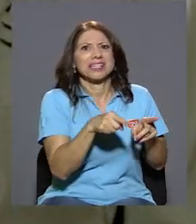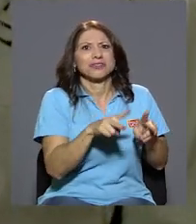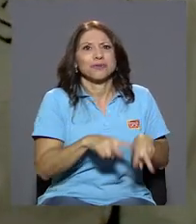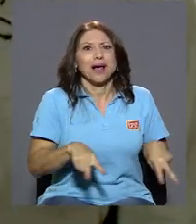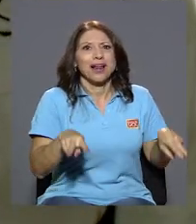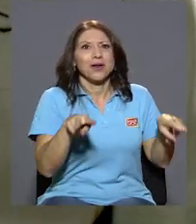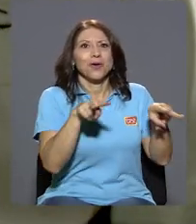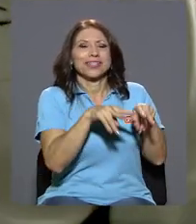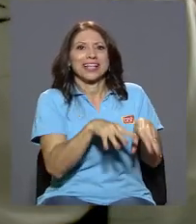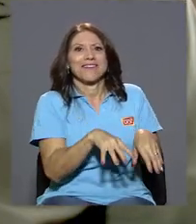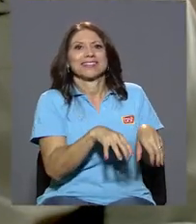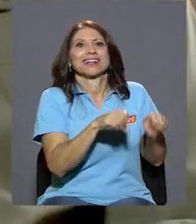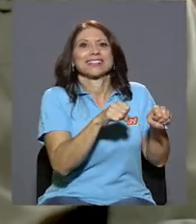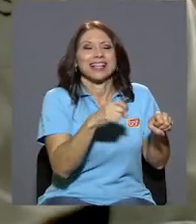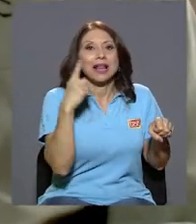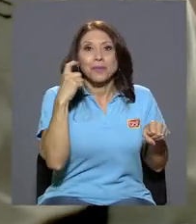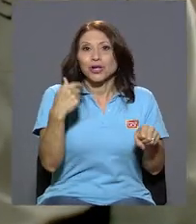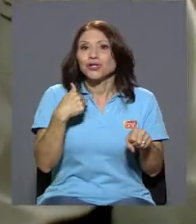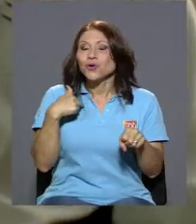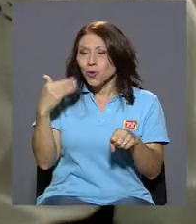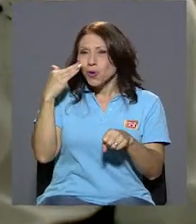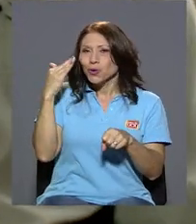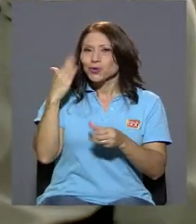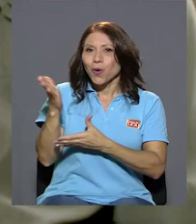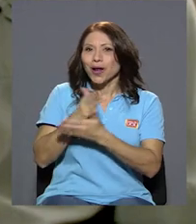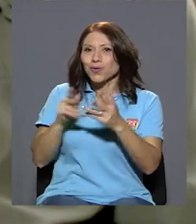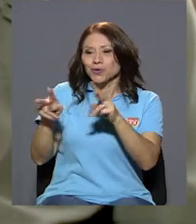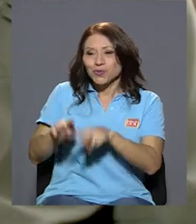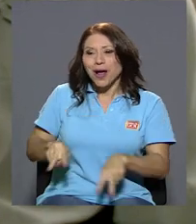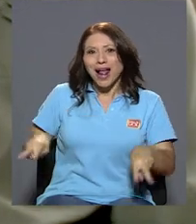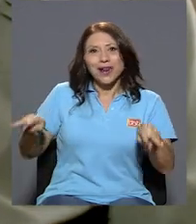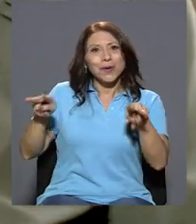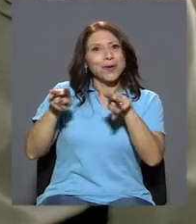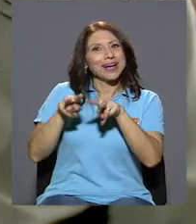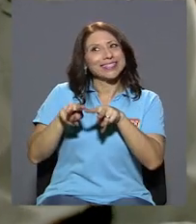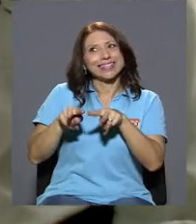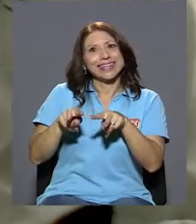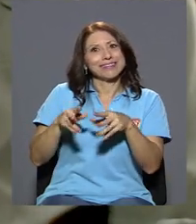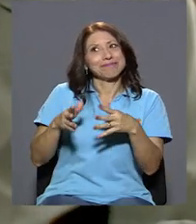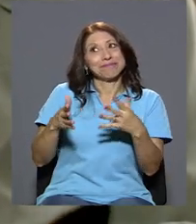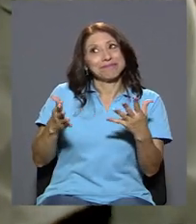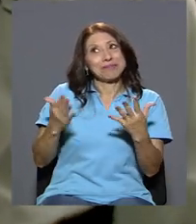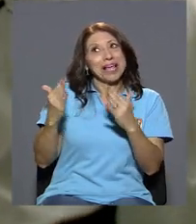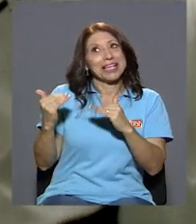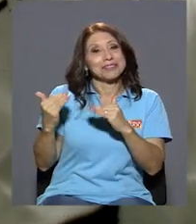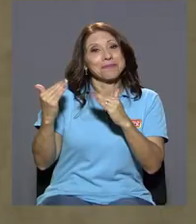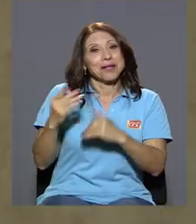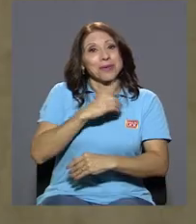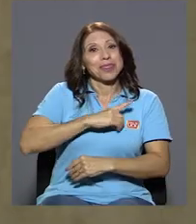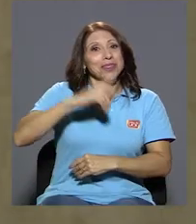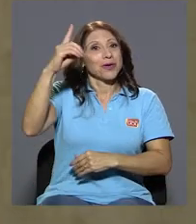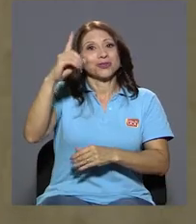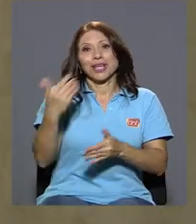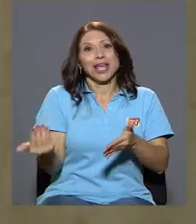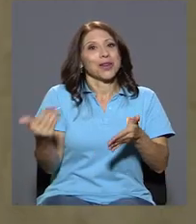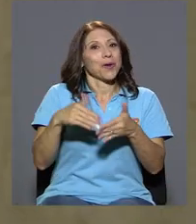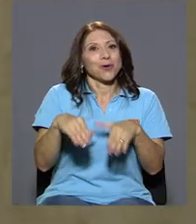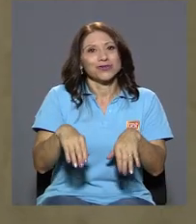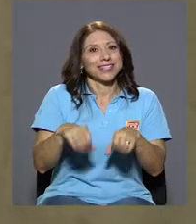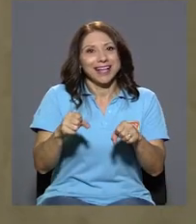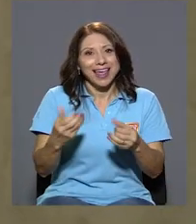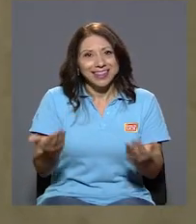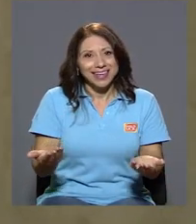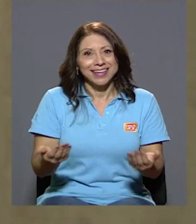vas a rescatar verdad porque yo conozco algunos valores que francamente espero en dios que no lo rescaten